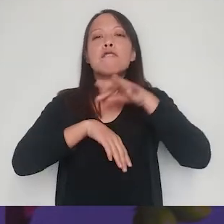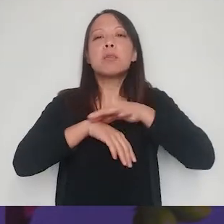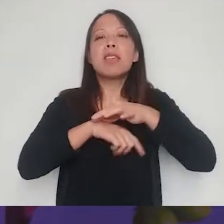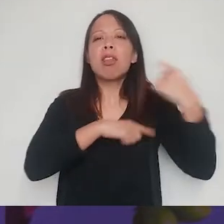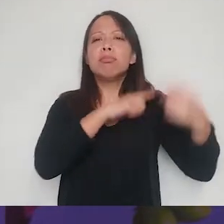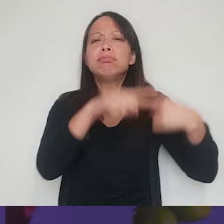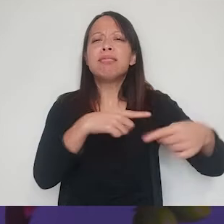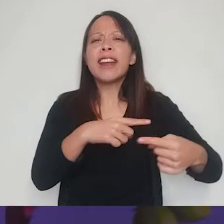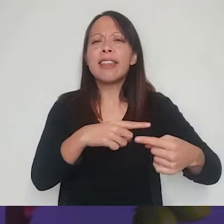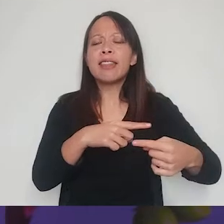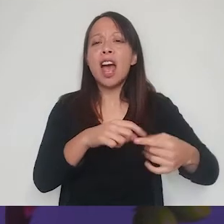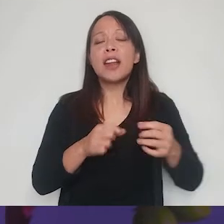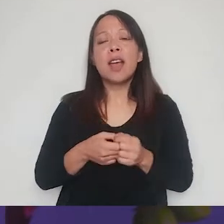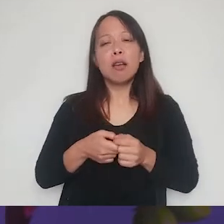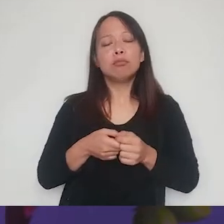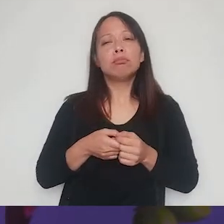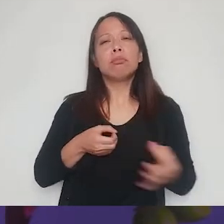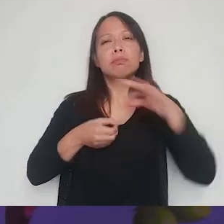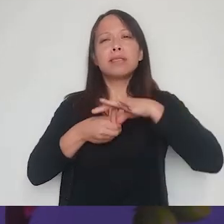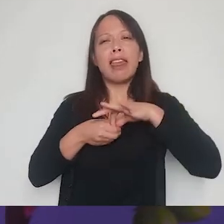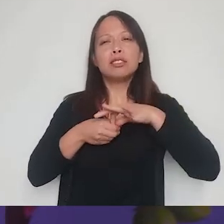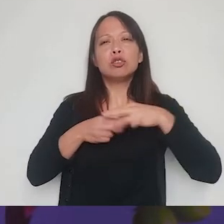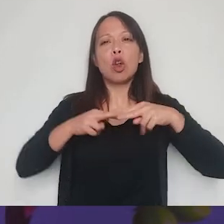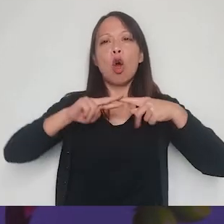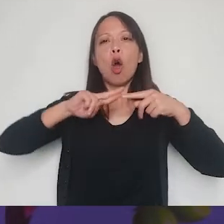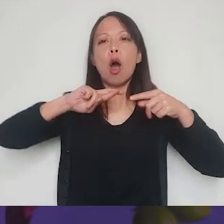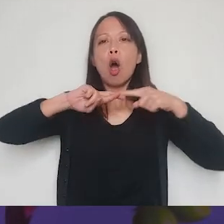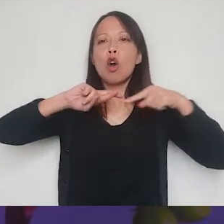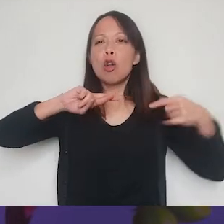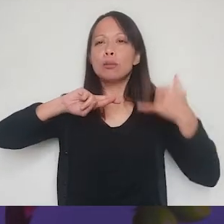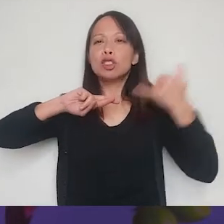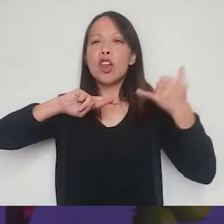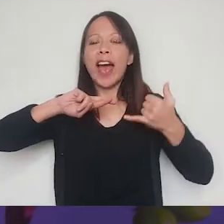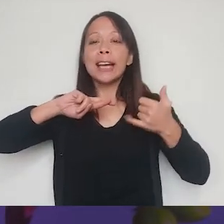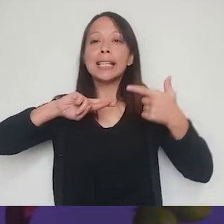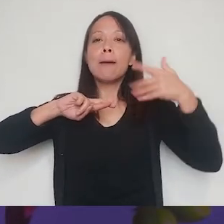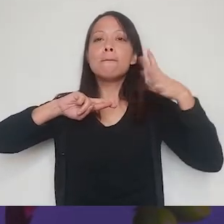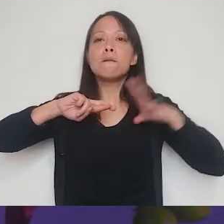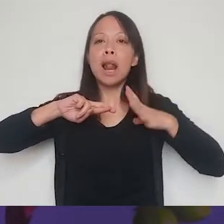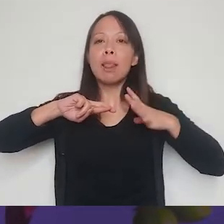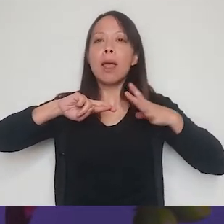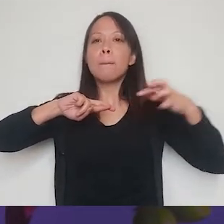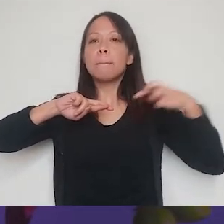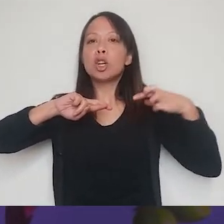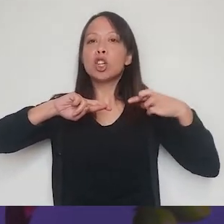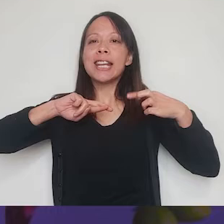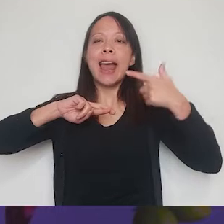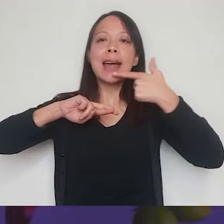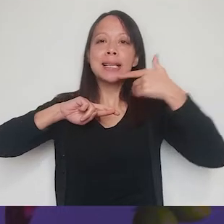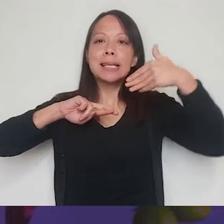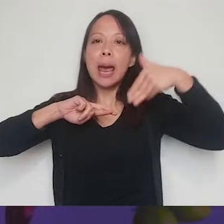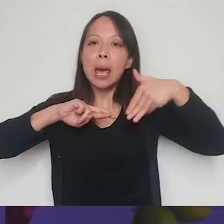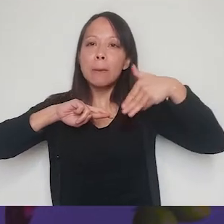enfermedad hereditaria, autosómica, recesiva, y lo que produce la enfermedad por la falta de la proteína SMN, que vamos